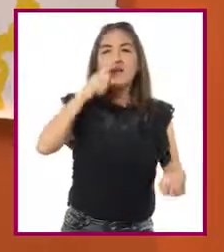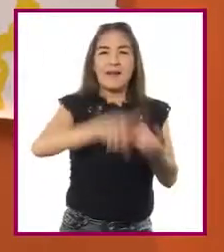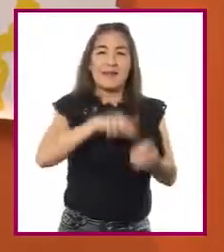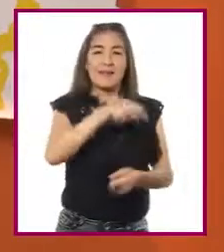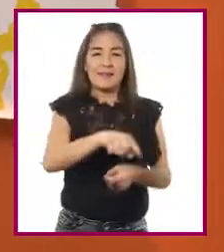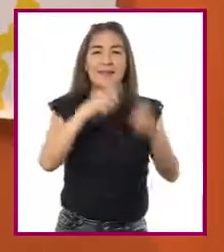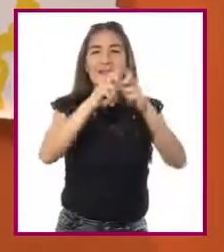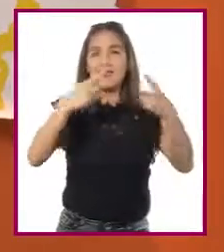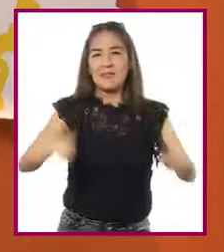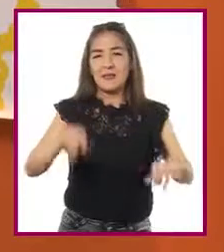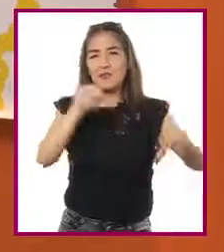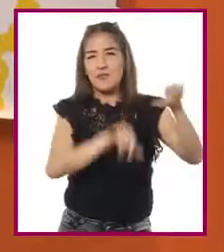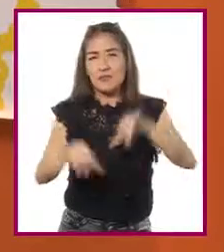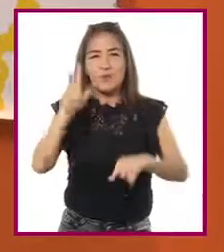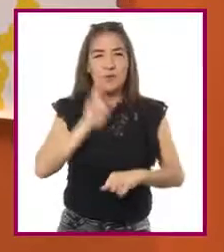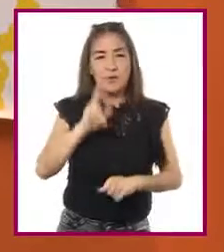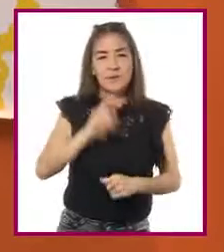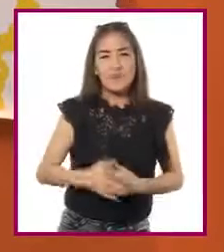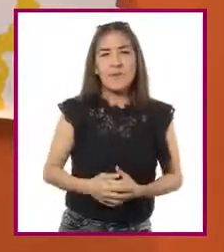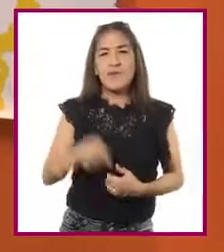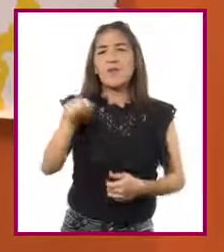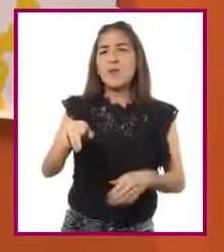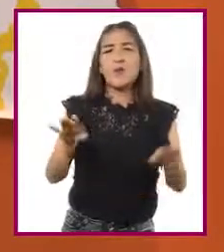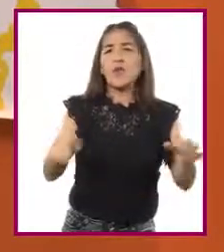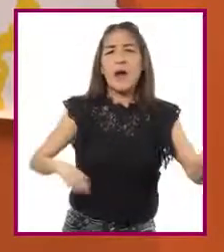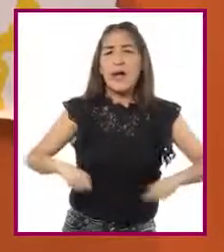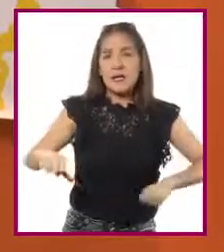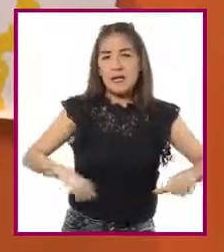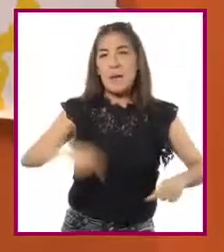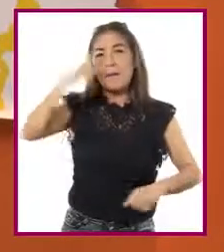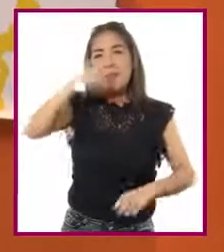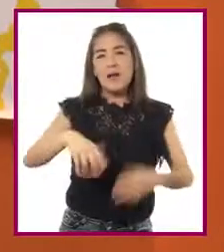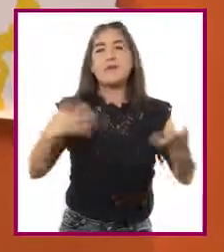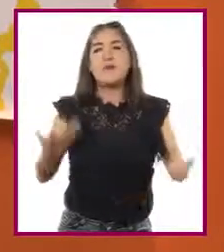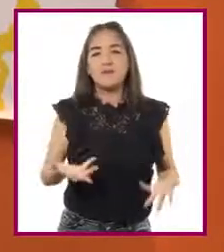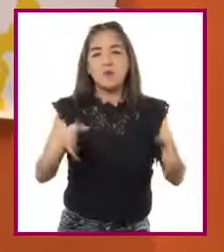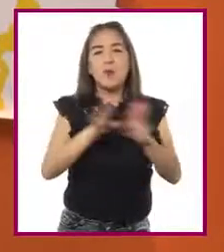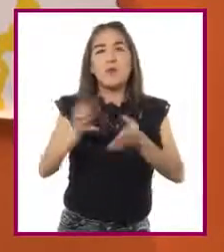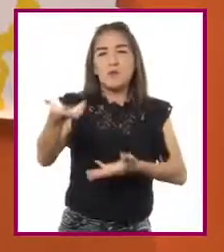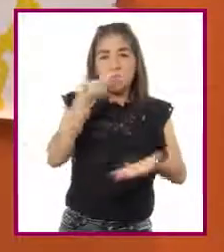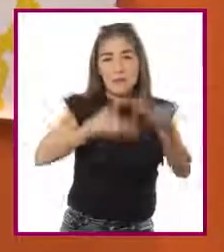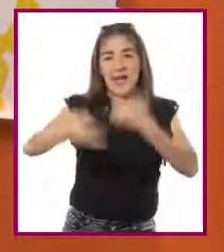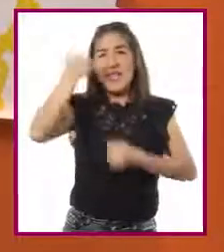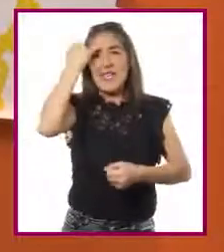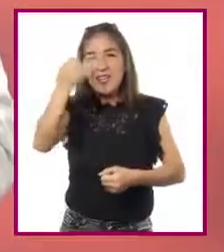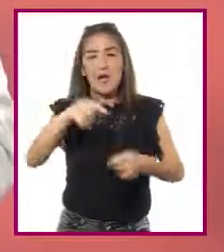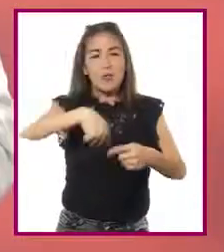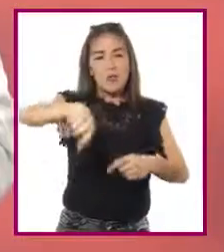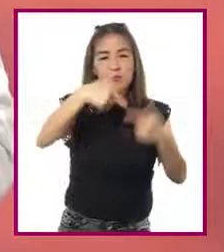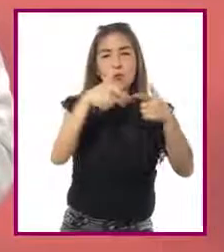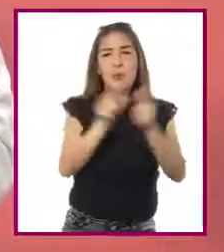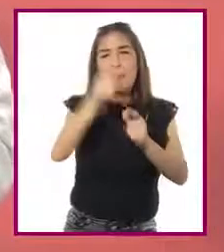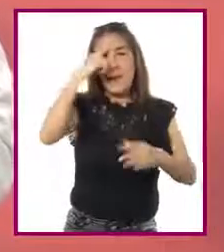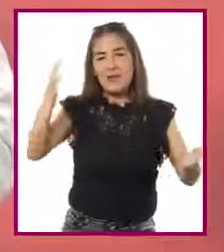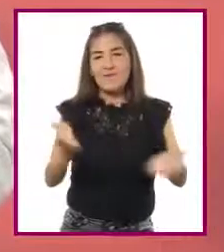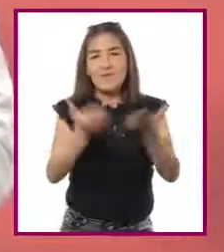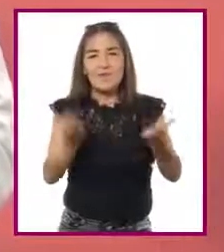desarrollo. Estas actividades experimentales favorecen la colaboración, el intercambio de ideas y generan motivación.